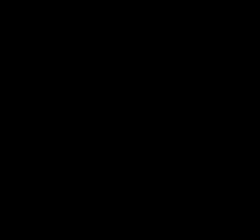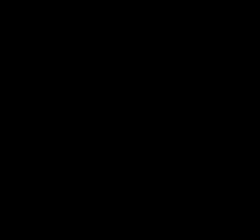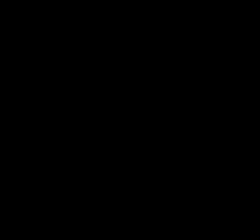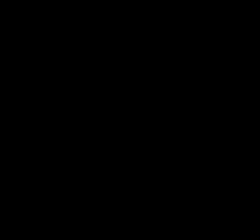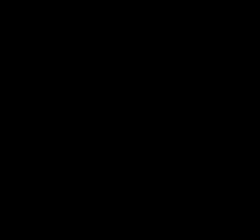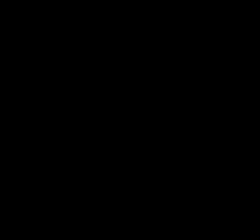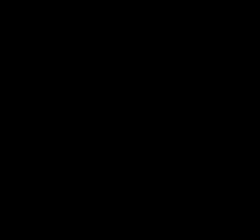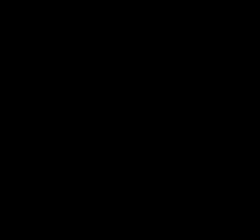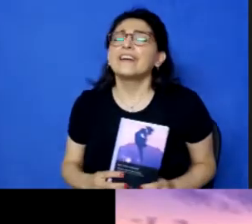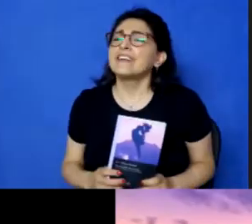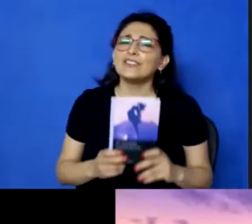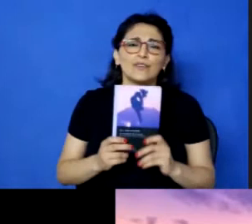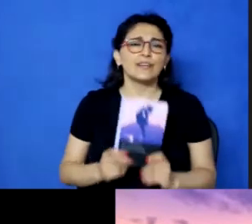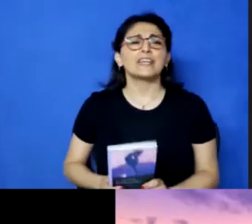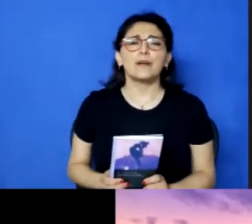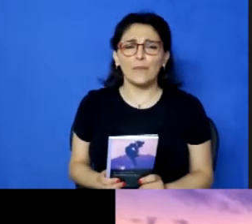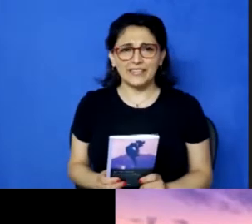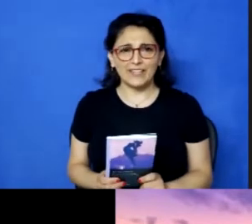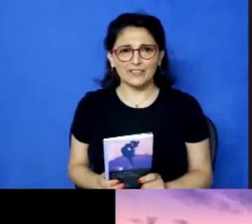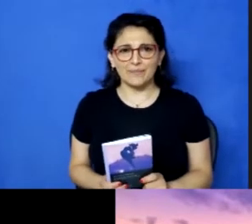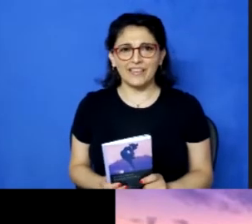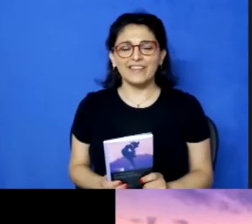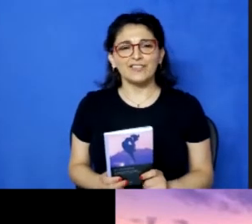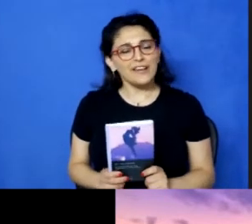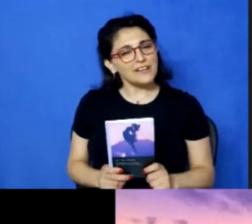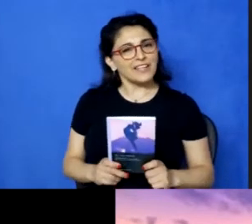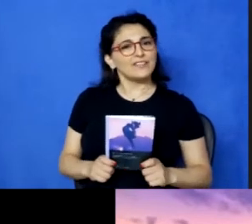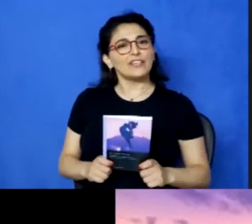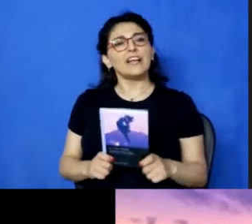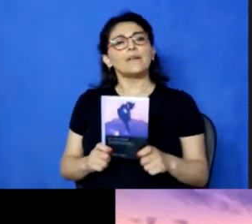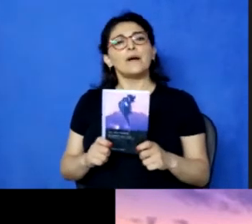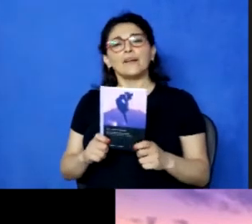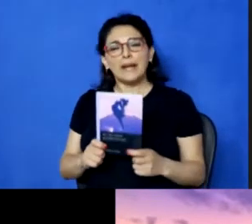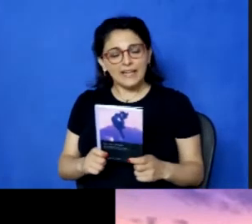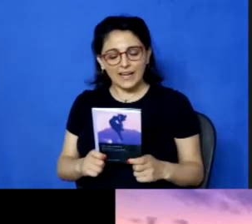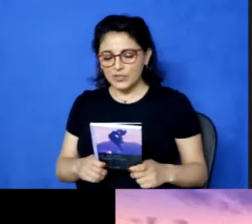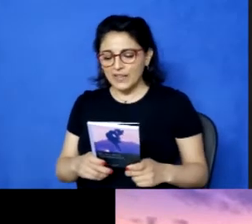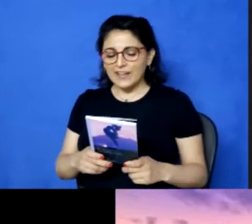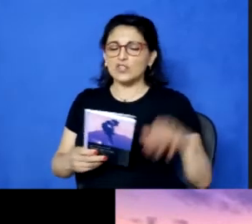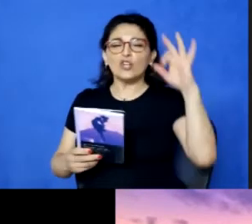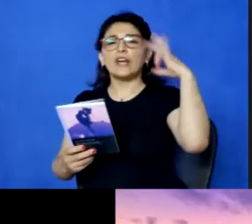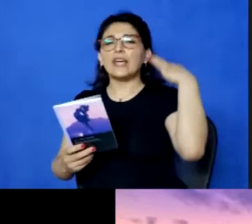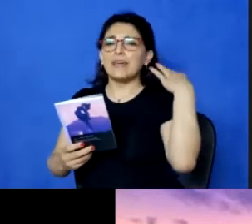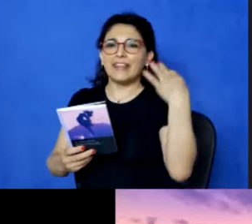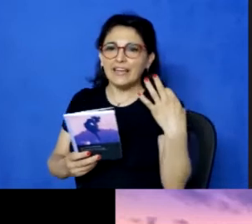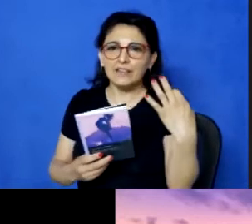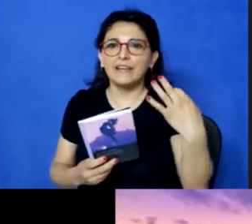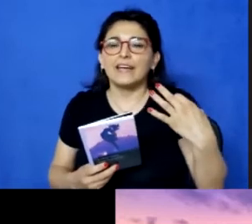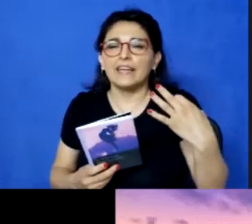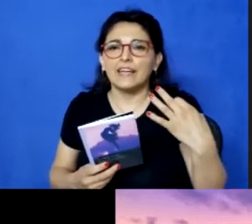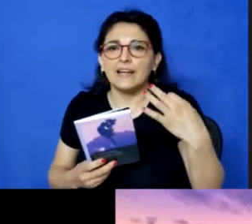www.alianzafrancesa.org.ar. Quiero saludar a quienes me acompañaron también. Editorial Barinhaus son los que me